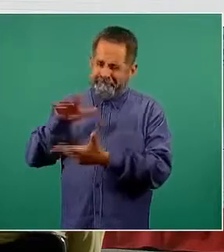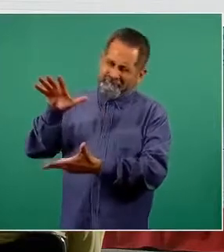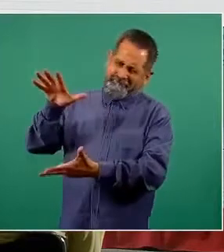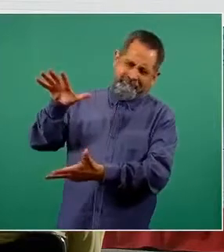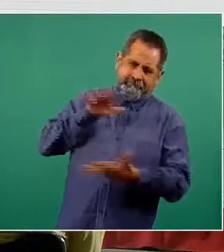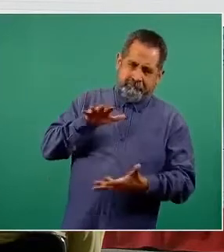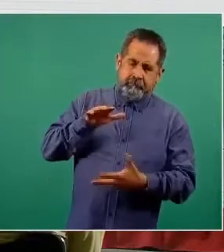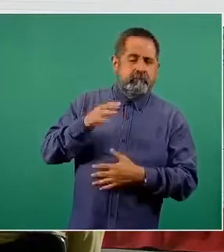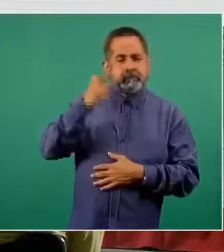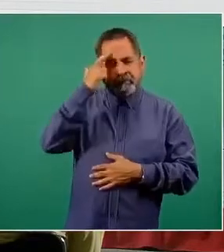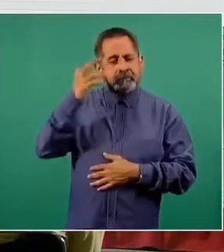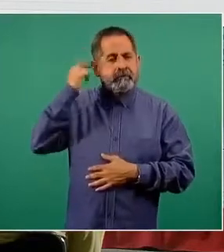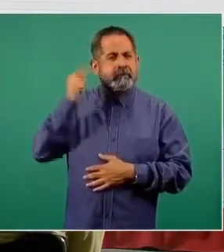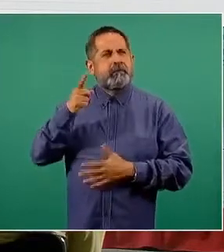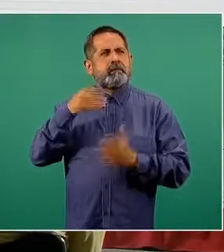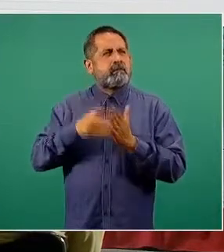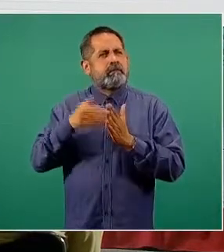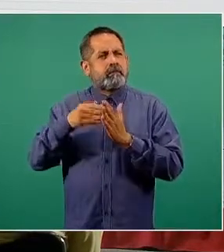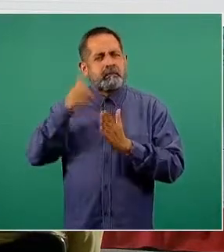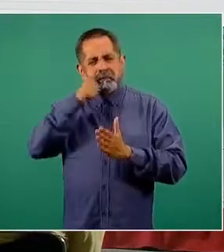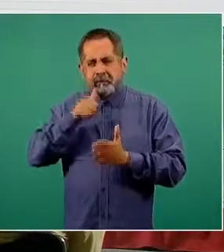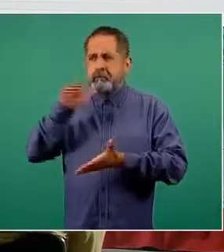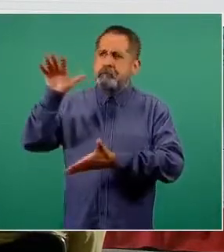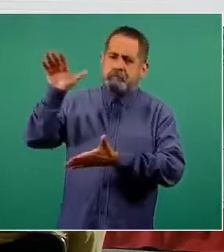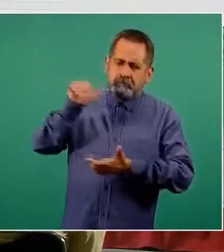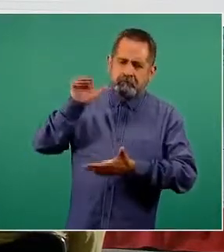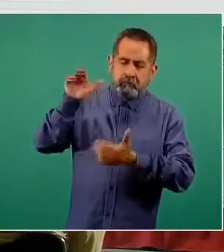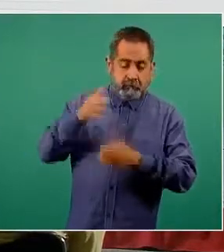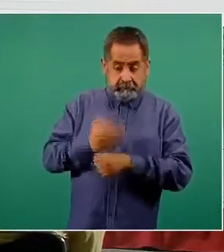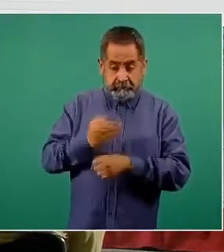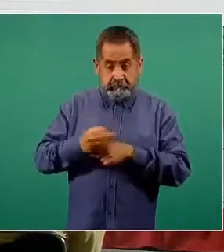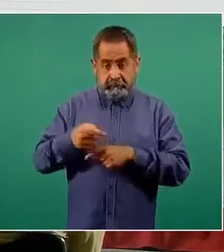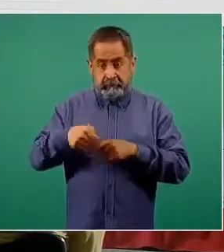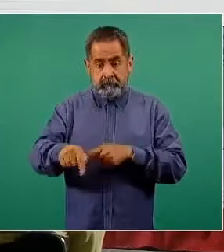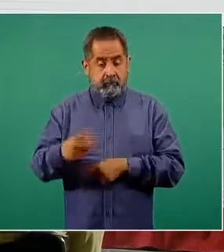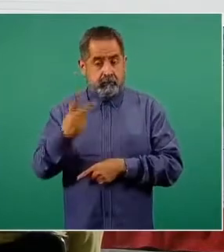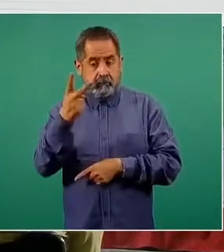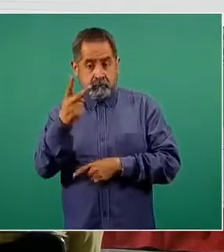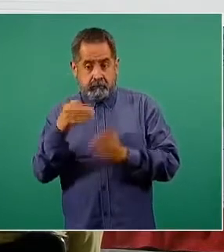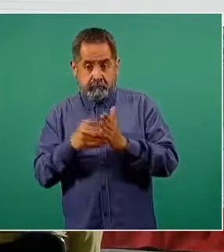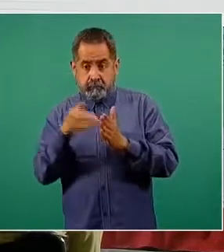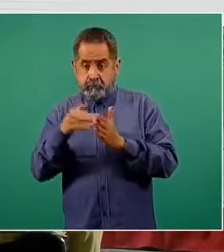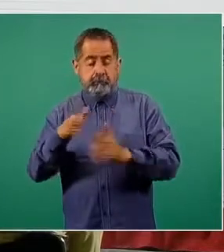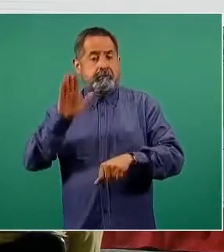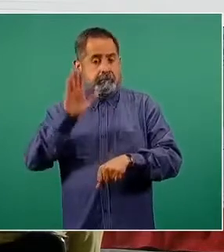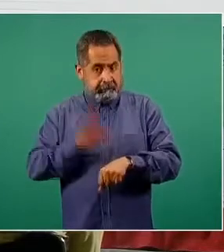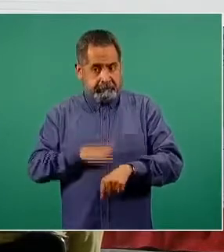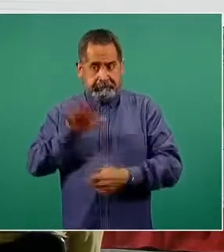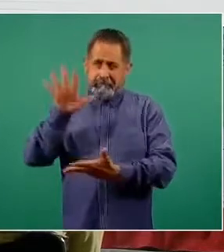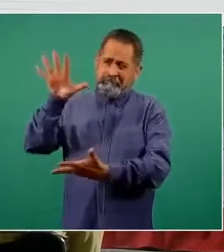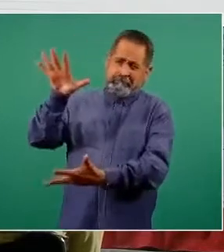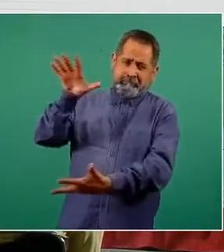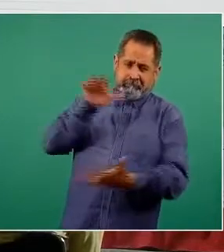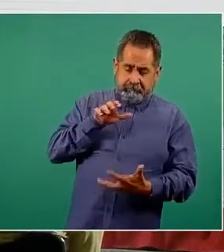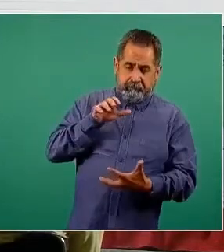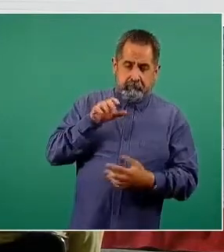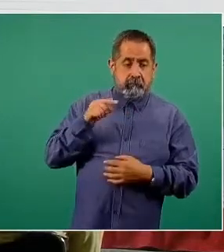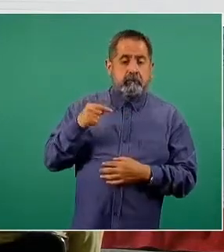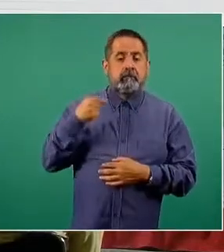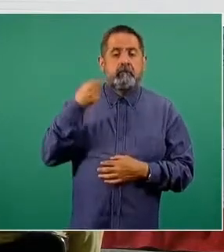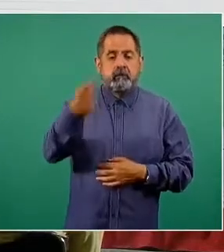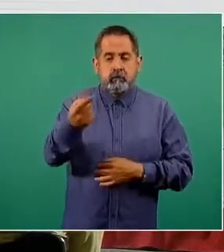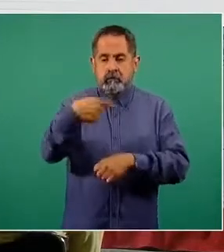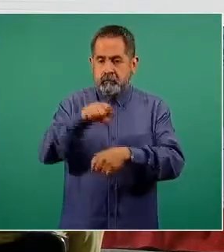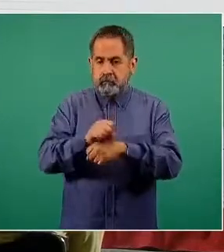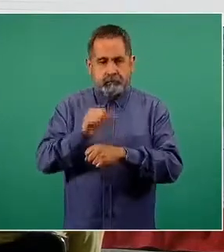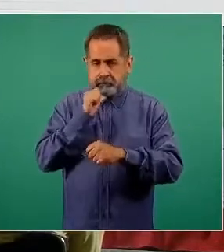en vez del 1 millón aproximado con el que hemos estado trabajando, nos va a mandar más de 2 millones. Y permitirá que en la siguiente semana